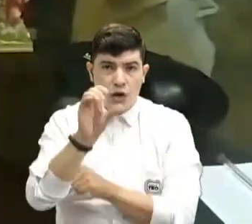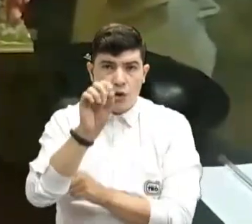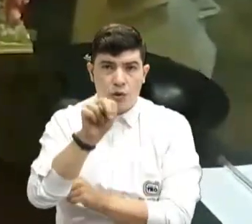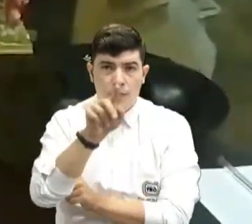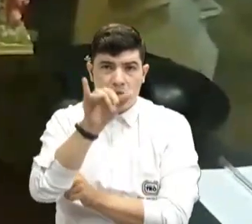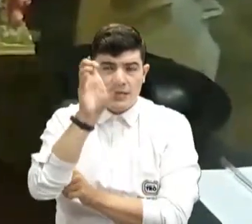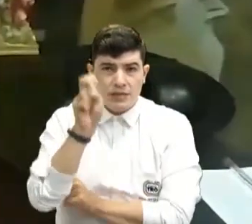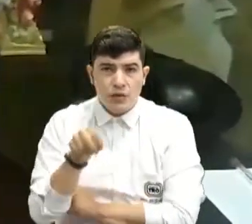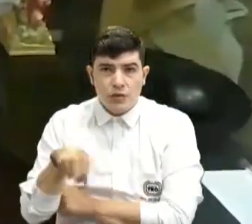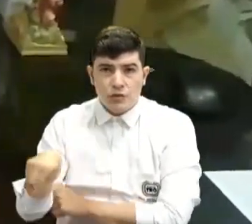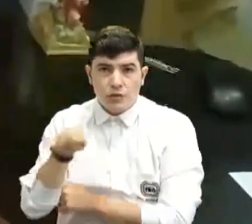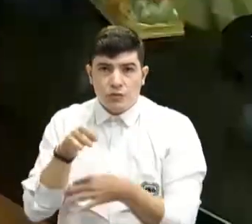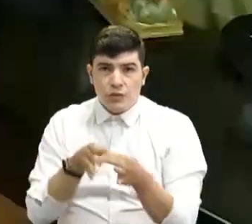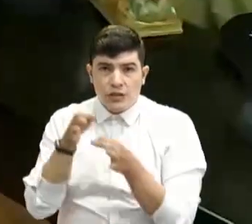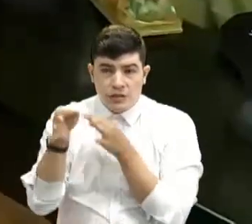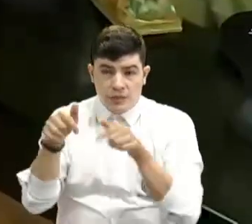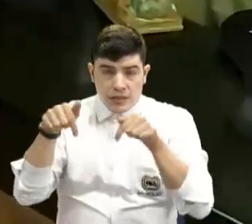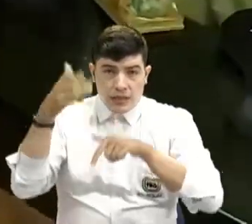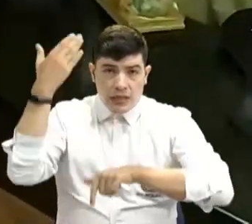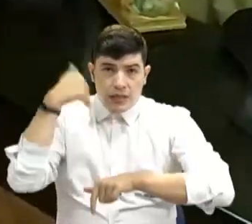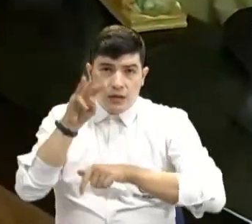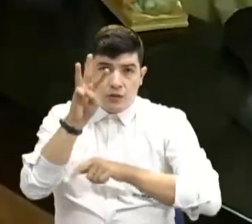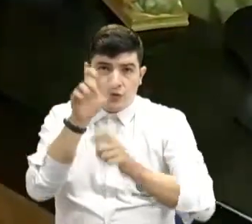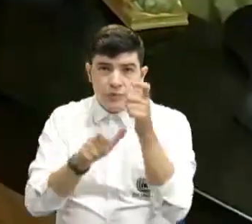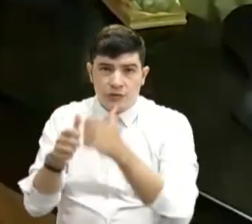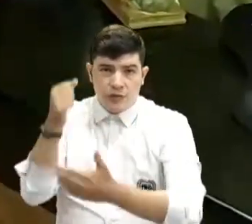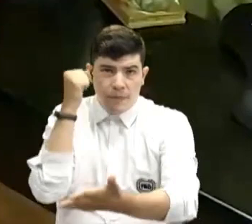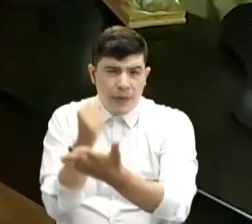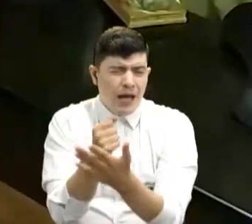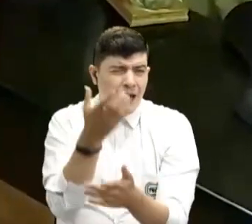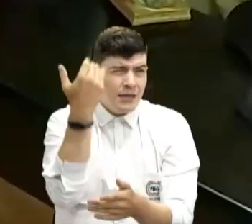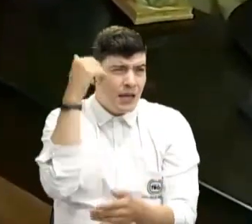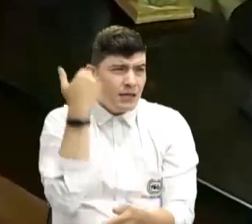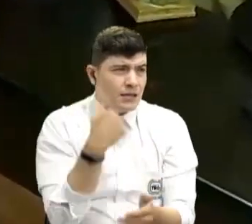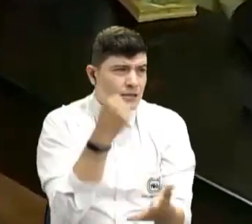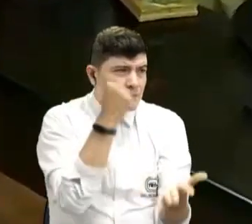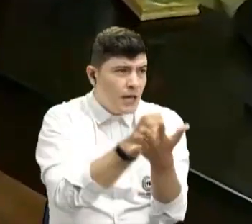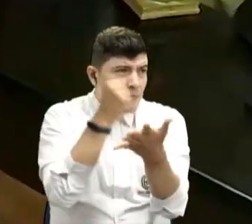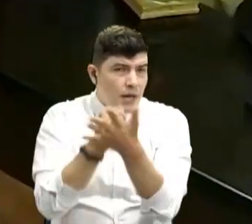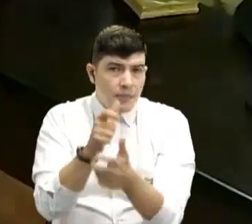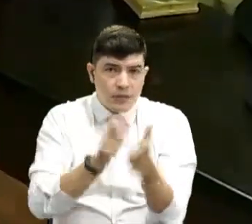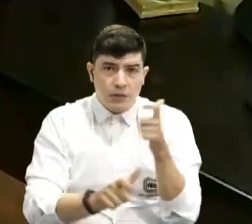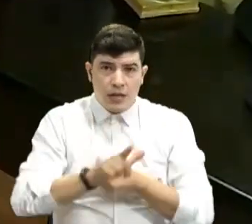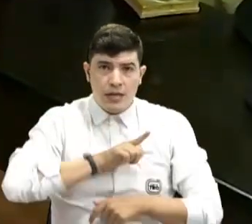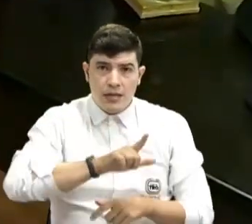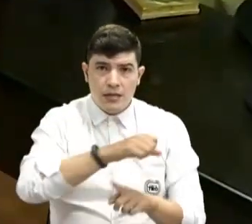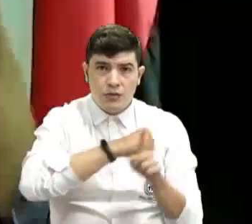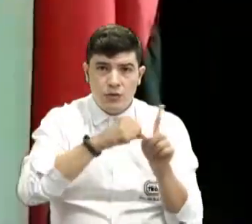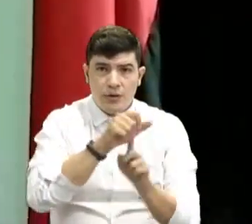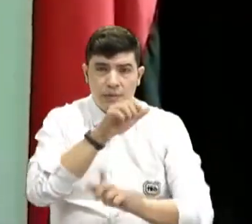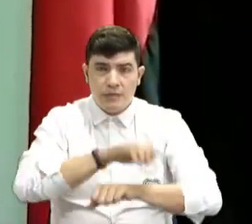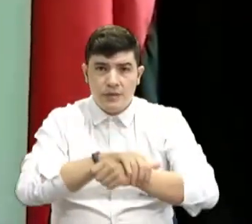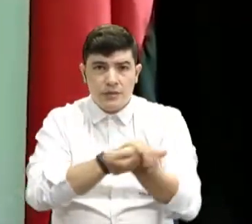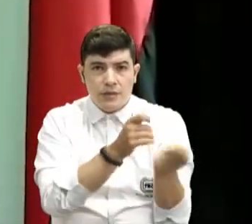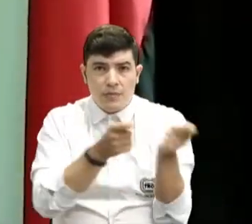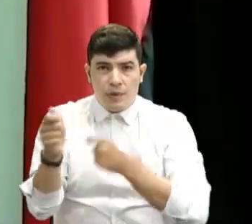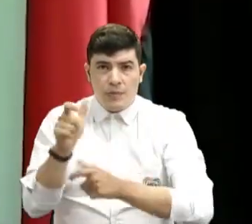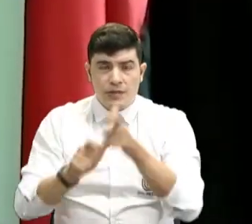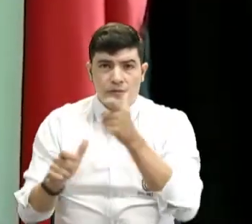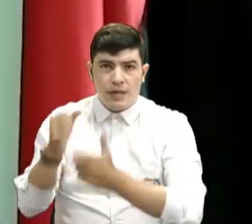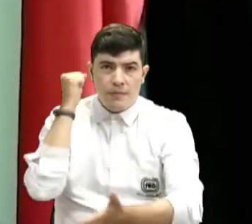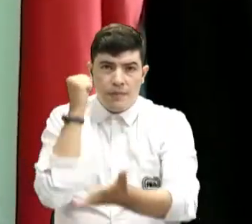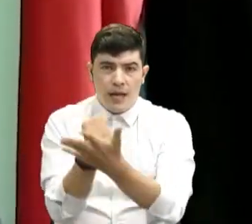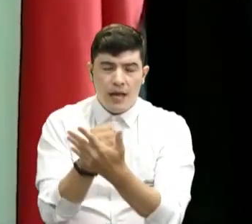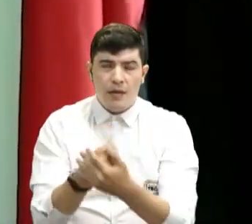el municipio hubo 8 homicidios, han habido asesinatos también de líderes, secuestros de líderes. Y en los últimos